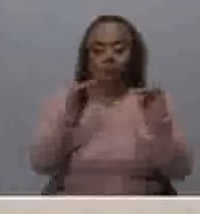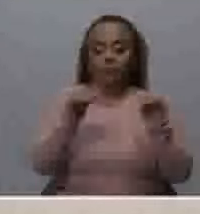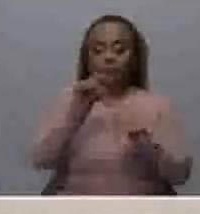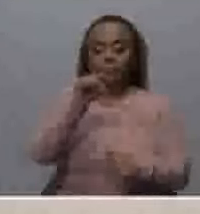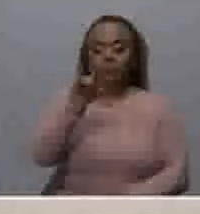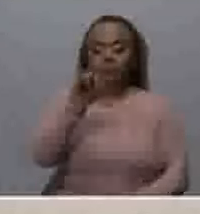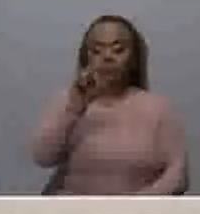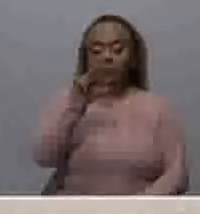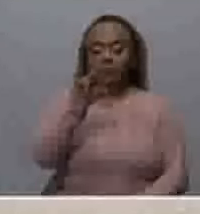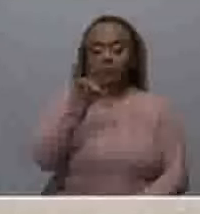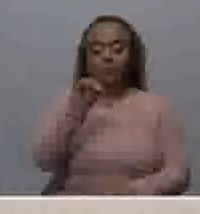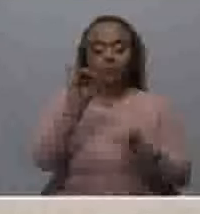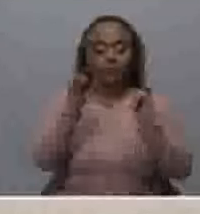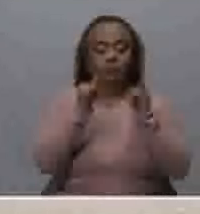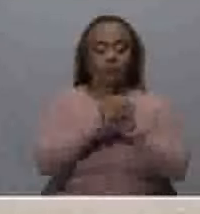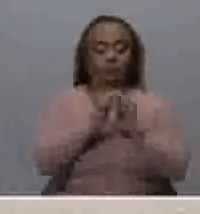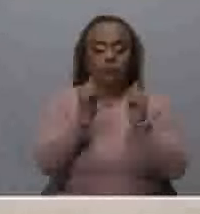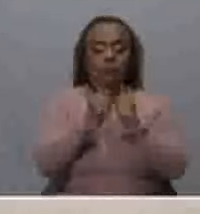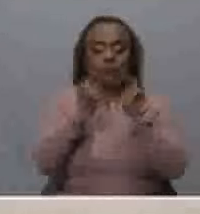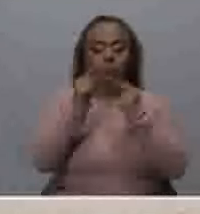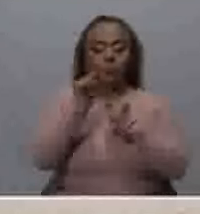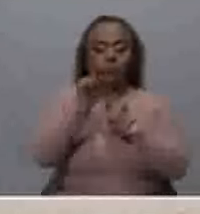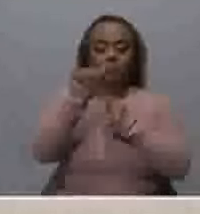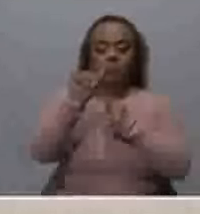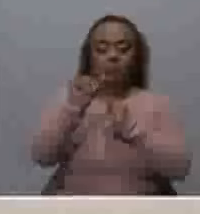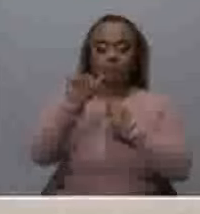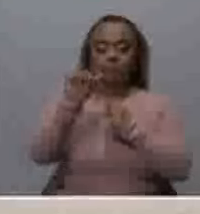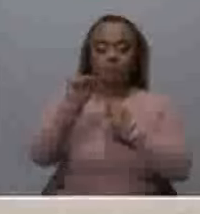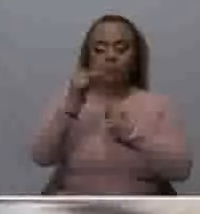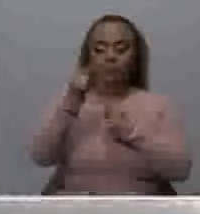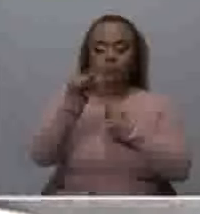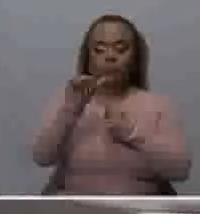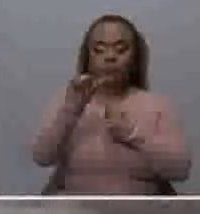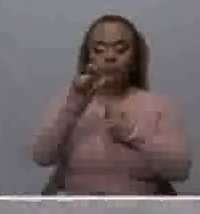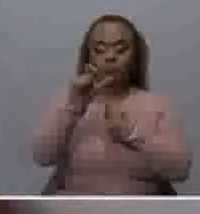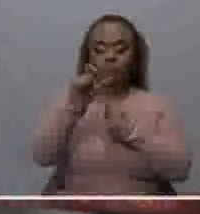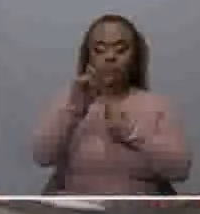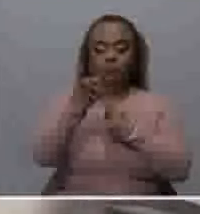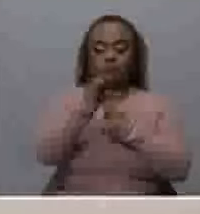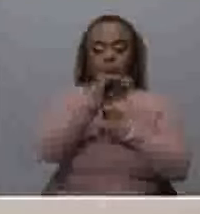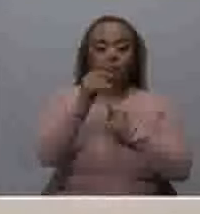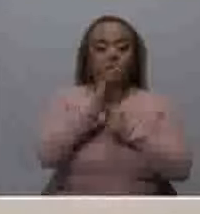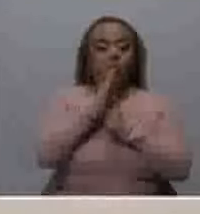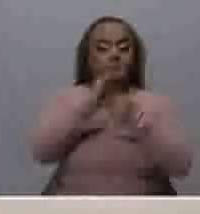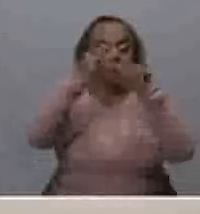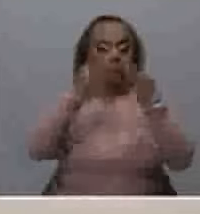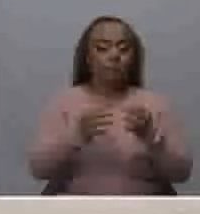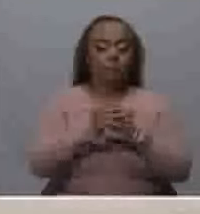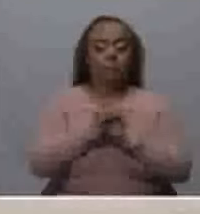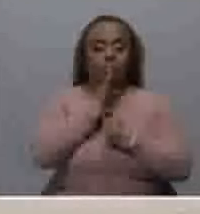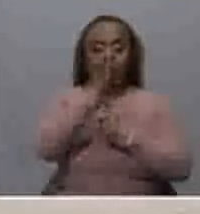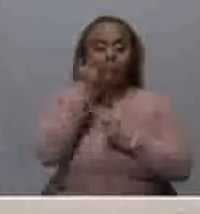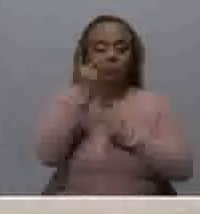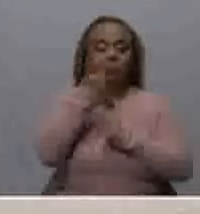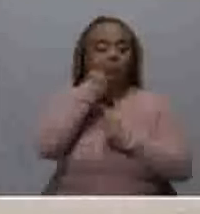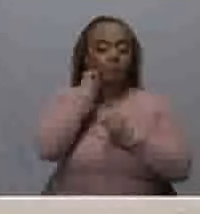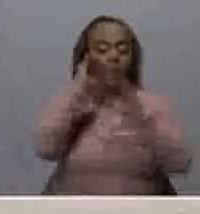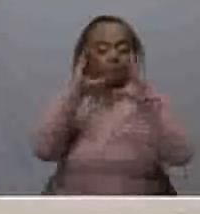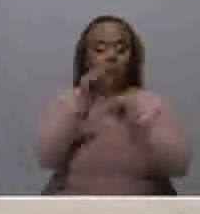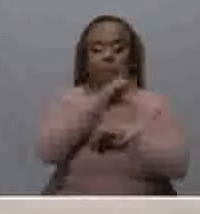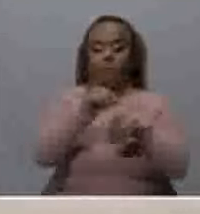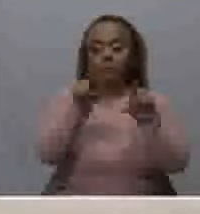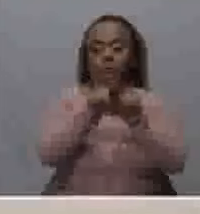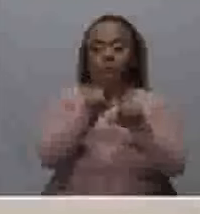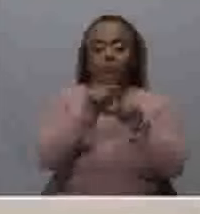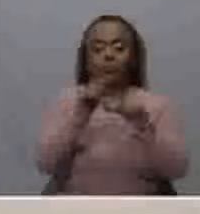la MLS, jugó acá ante el LA Galaxy y bueno, habló sobre esta confirmación que lo fue a ver anoche y también